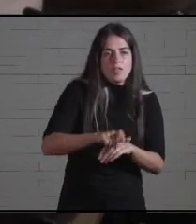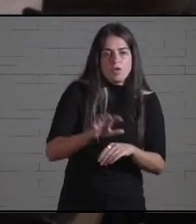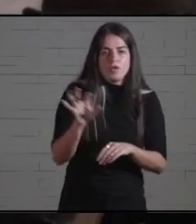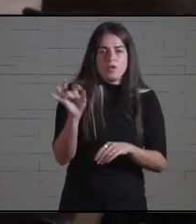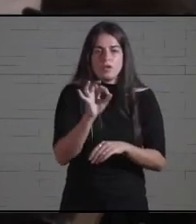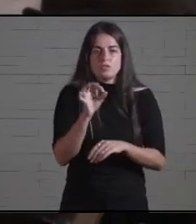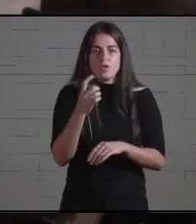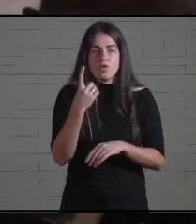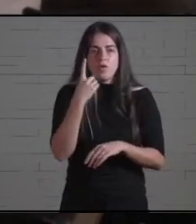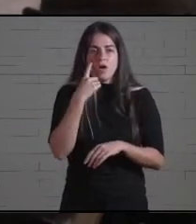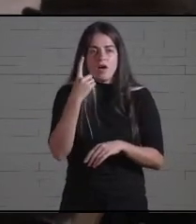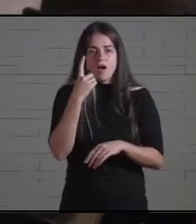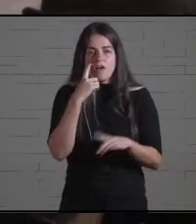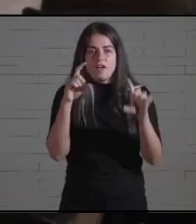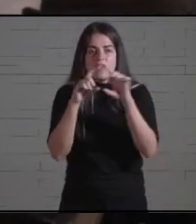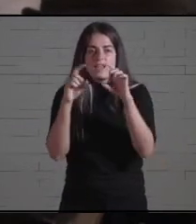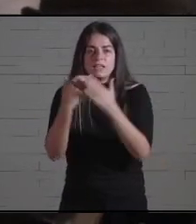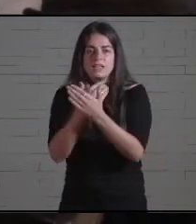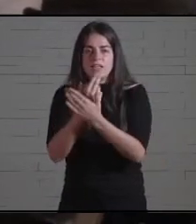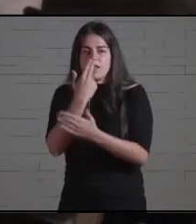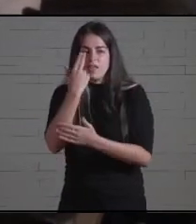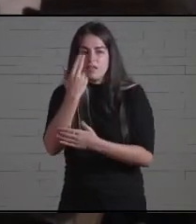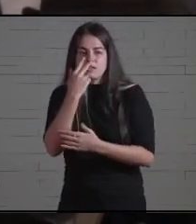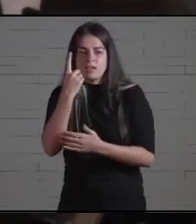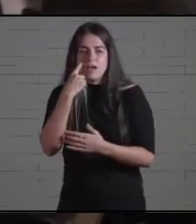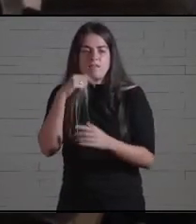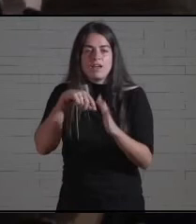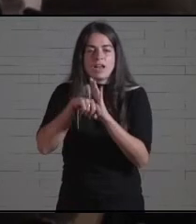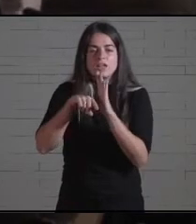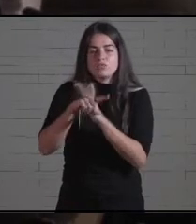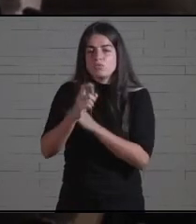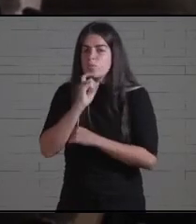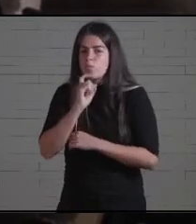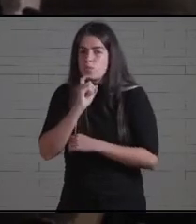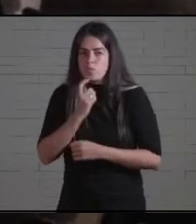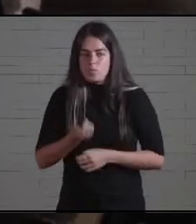cómo gestionar entidades sin lucro, sin ánimo de lucro.